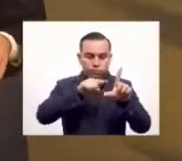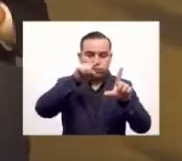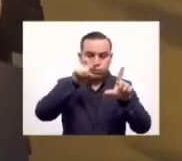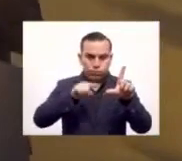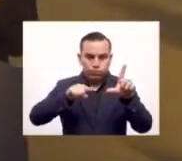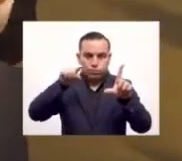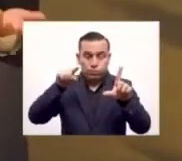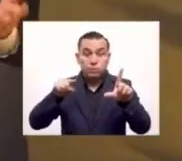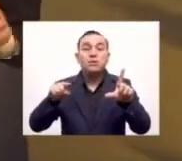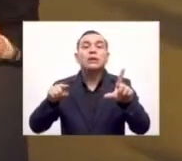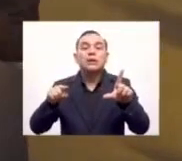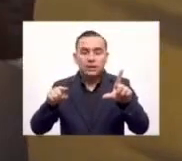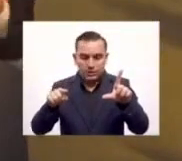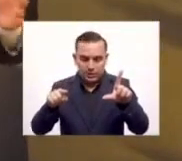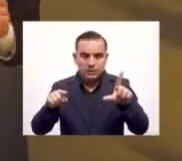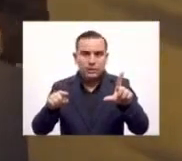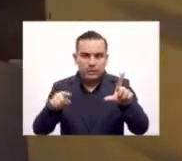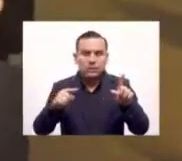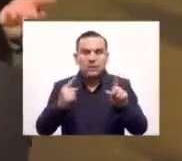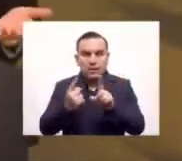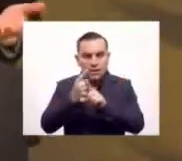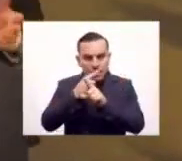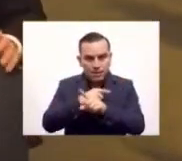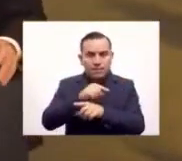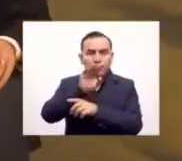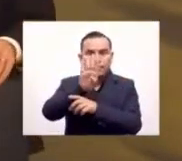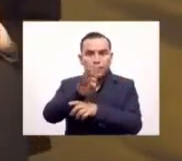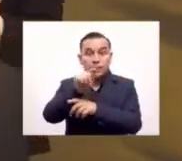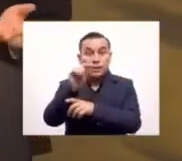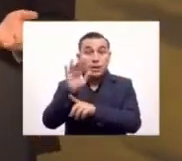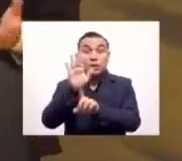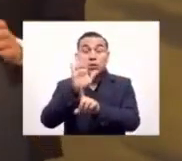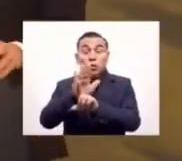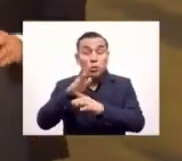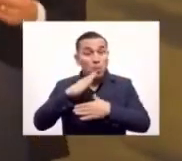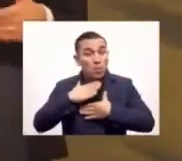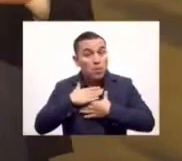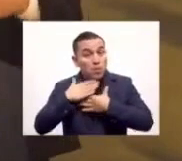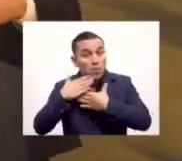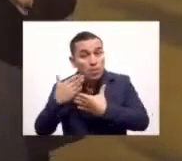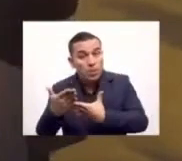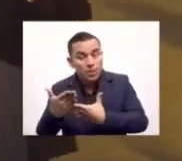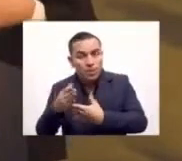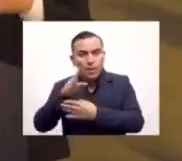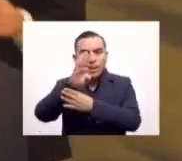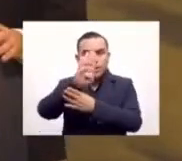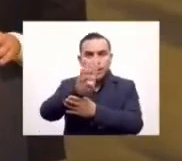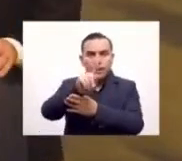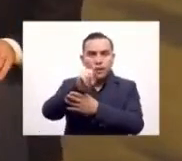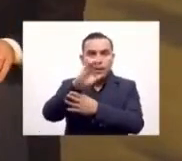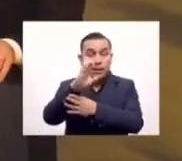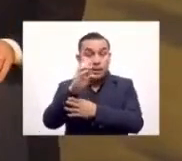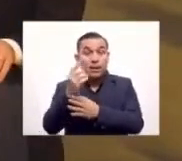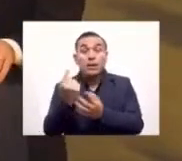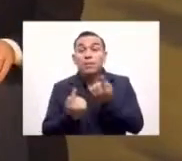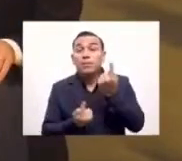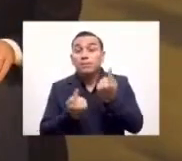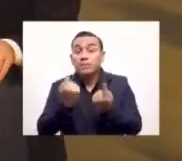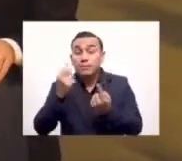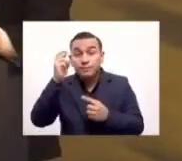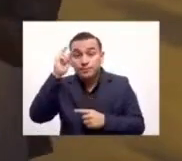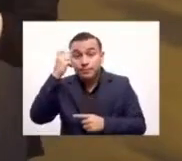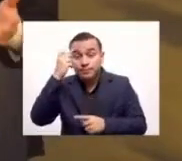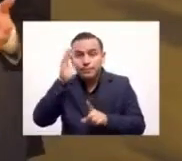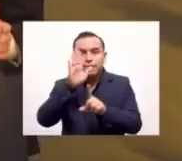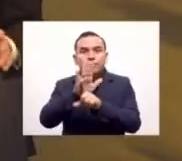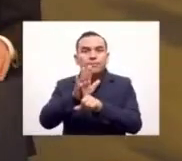en el 2021 y va a ser mucho más demandado conforme pasen este tipo de cosas. Ya todo es digital.